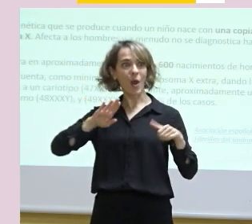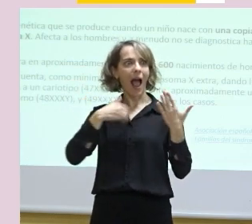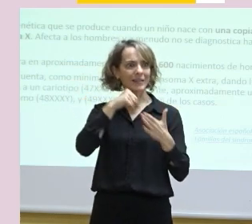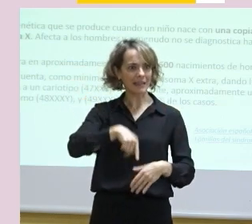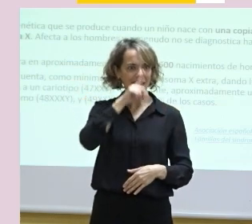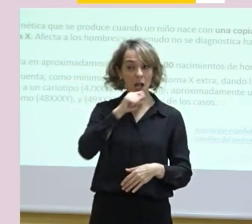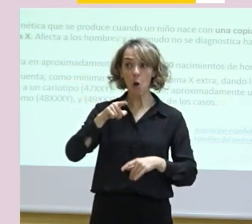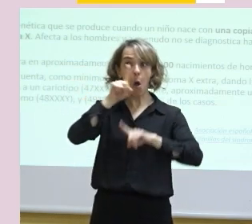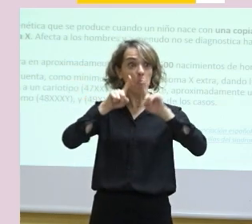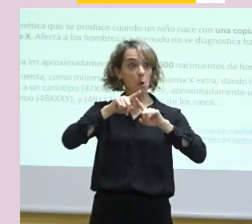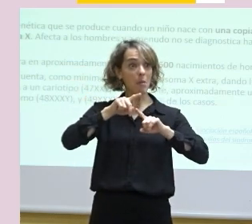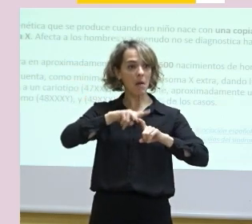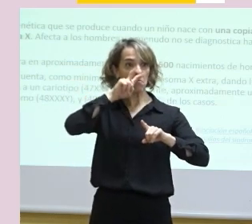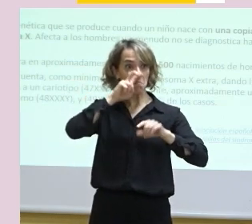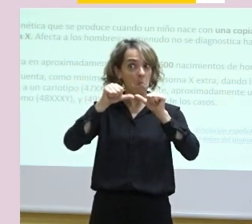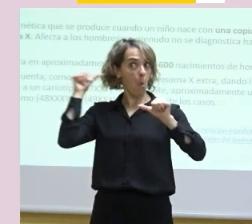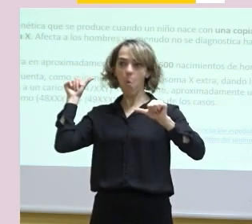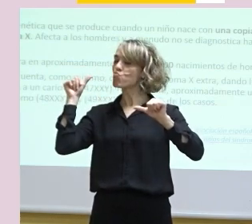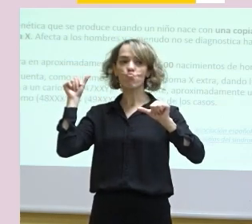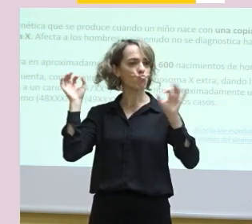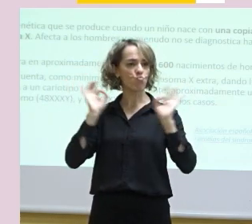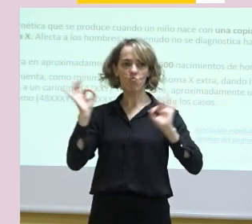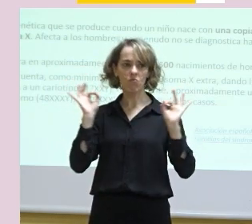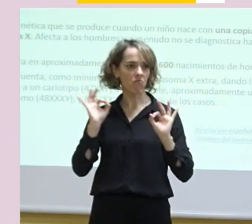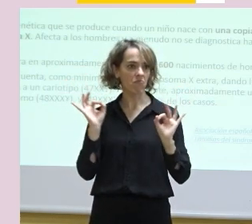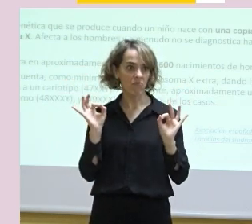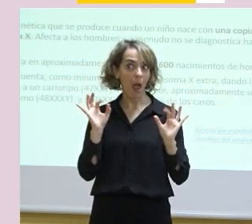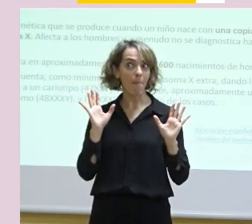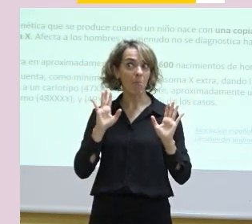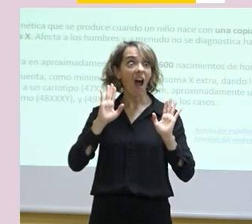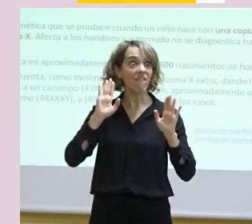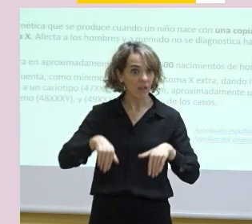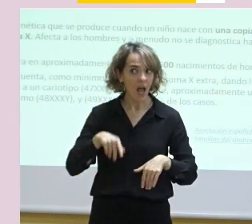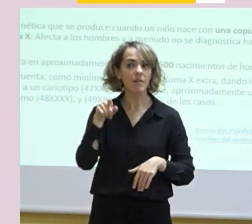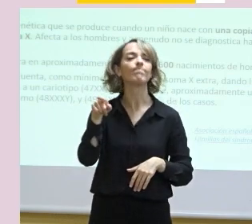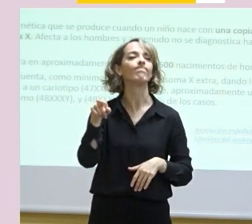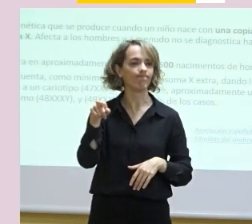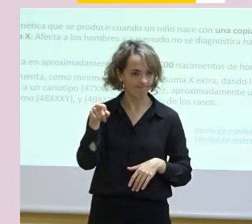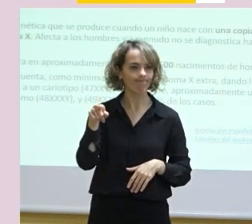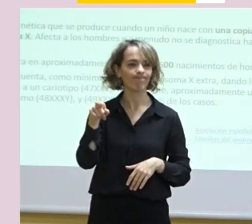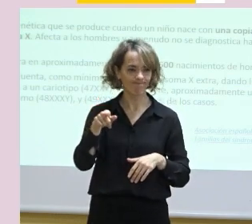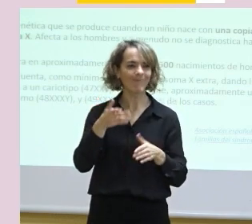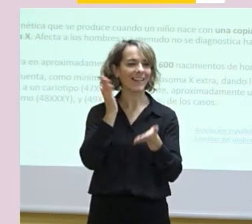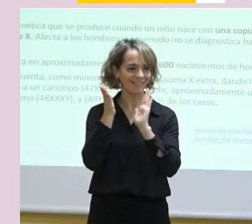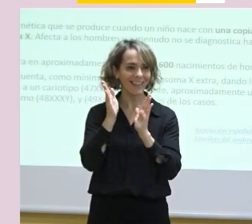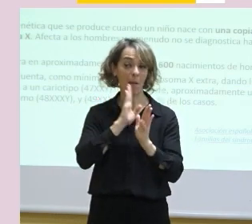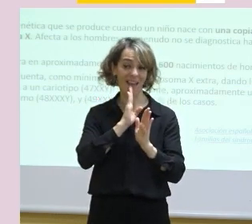respiratorios, ni mucho menos, pero veremos cómo al final necesito de este tipo de terapia.